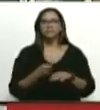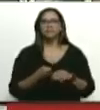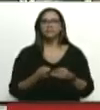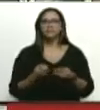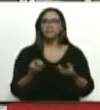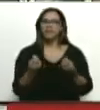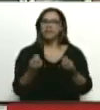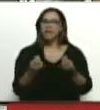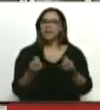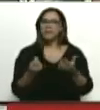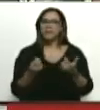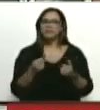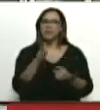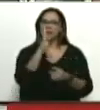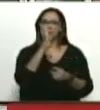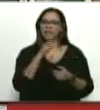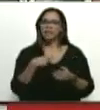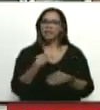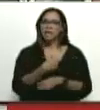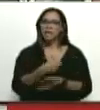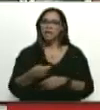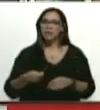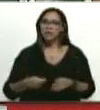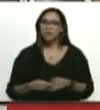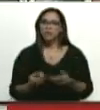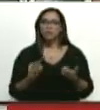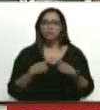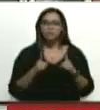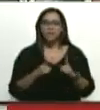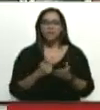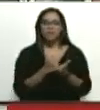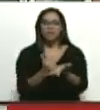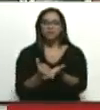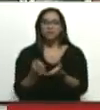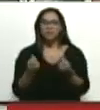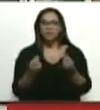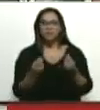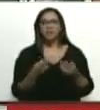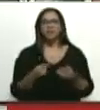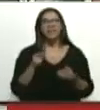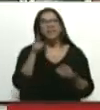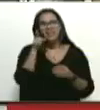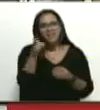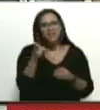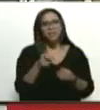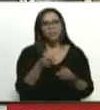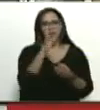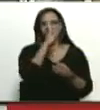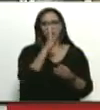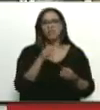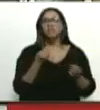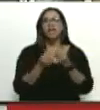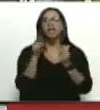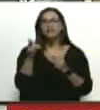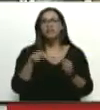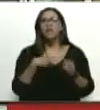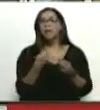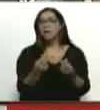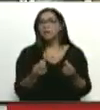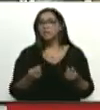plata al banquero. O sea, el auxilio financiero era para el banquero. ¿Y qué hacía ese banquero después que le daban